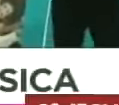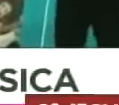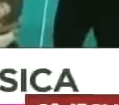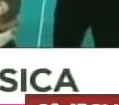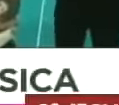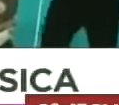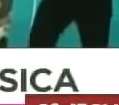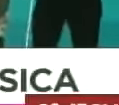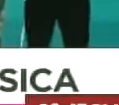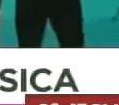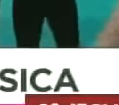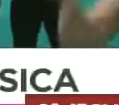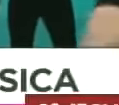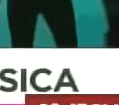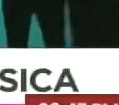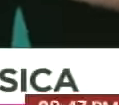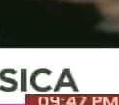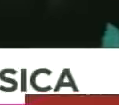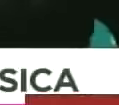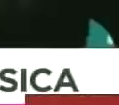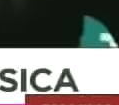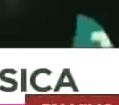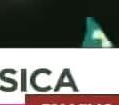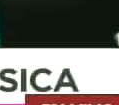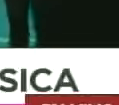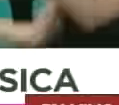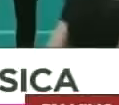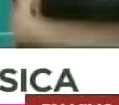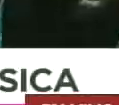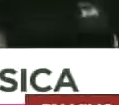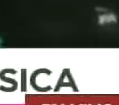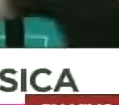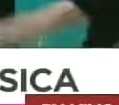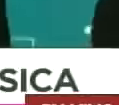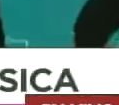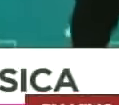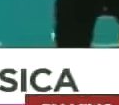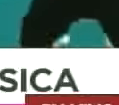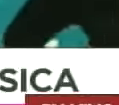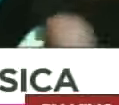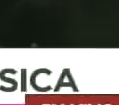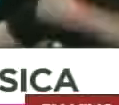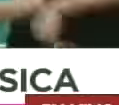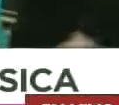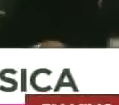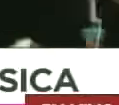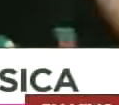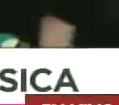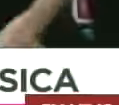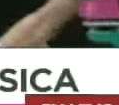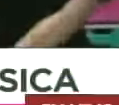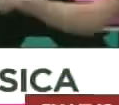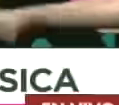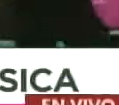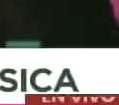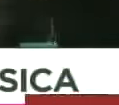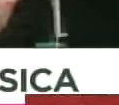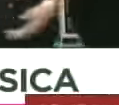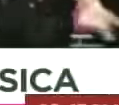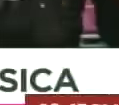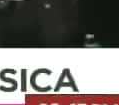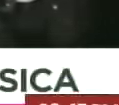Venezuela, tienes la playa y la arena, lo que me llena. Porque siempre nací en ella, haré tu